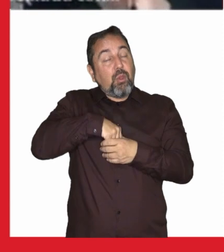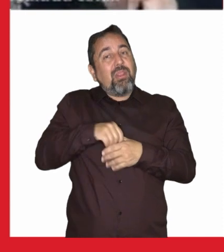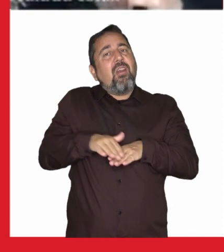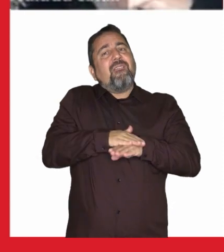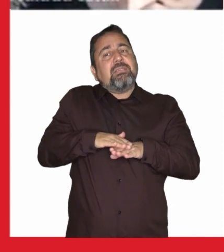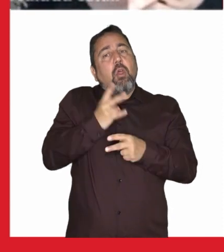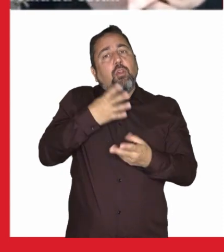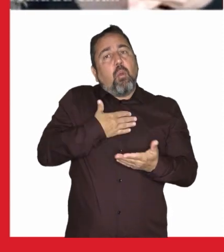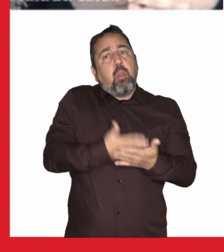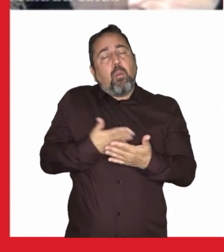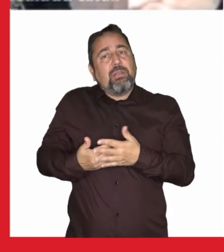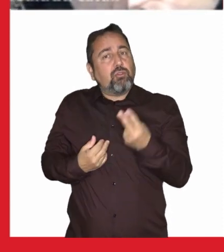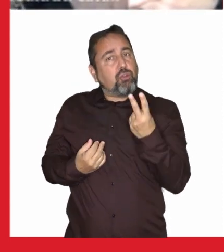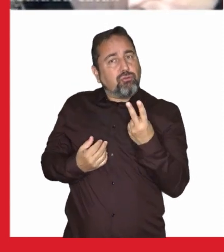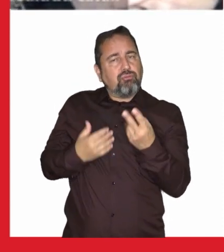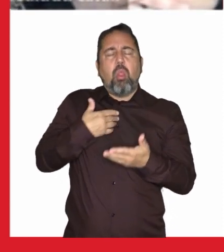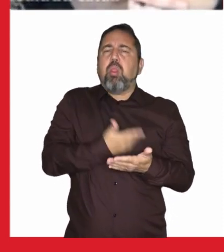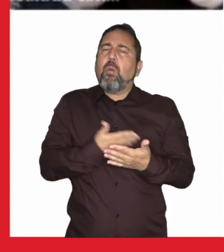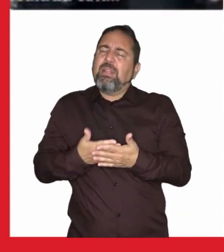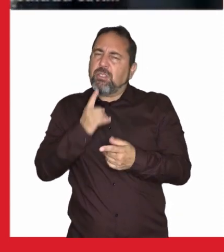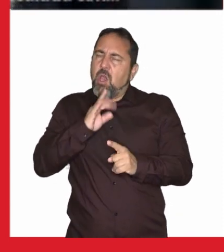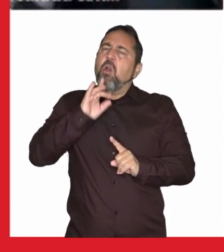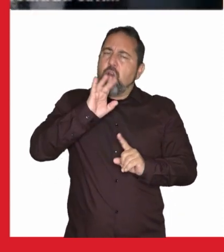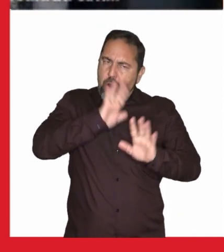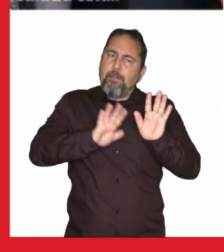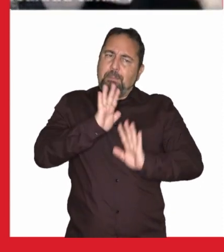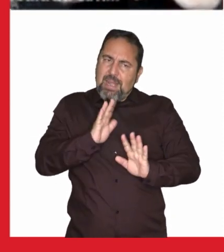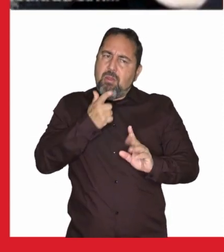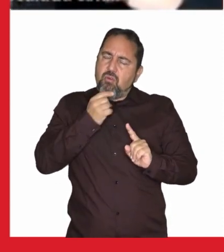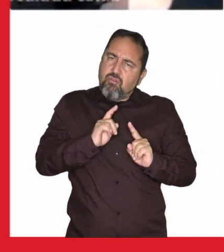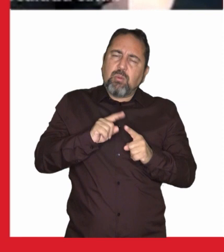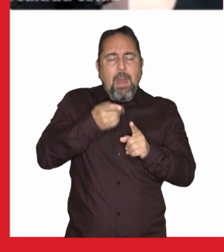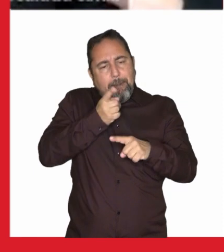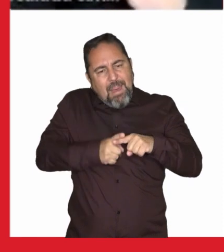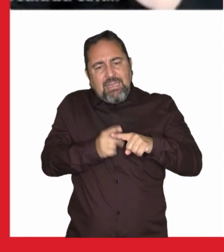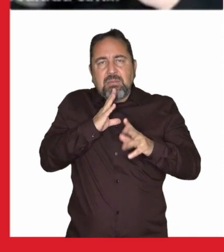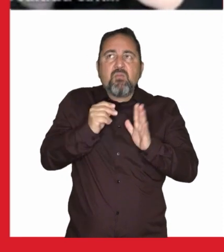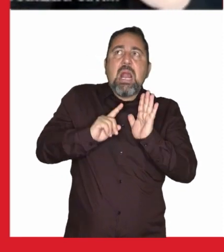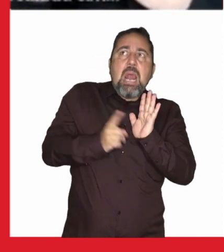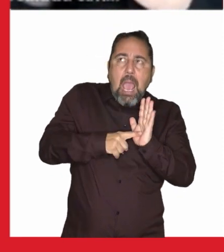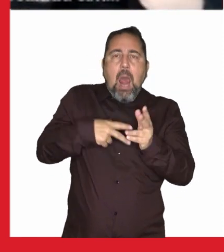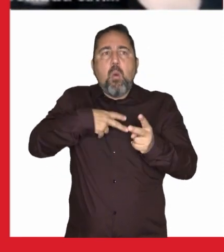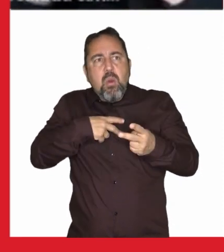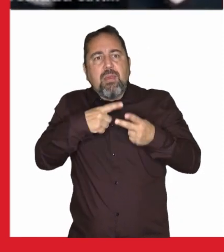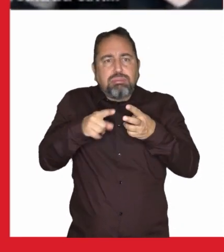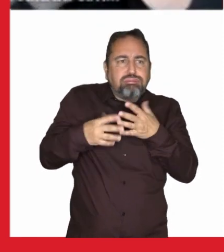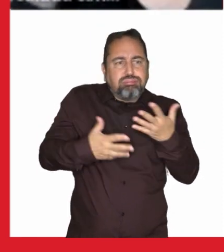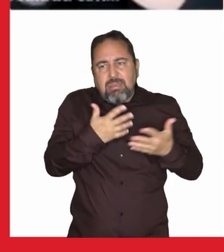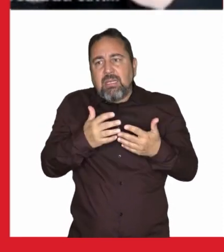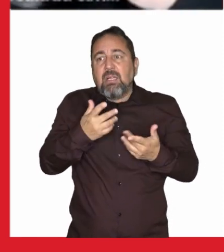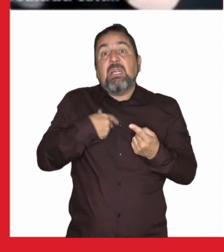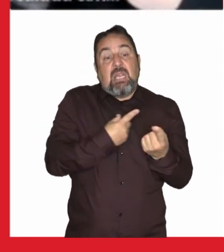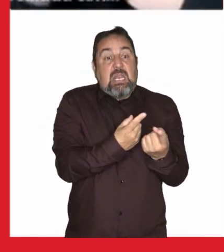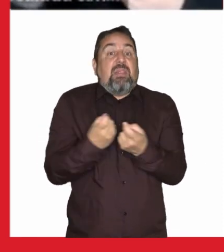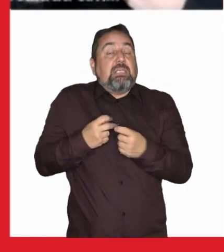¿Qué contenido básico tienen estos dos documentos? Que son documentos bastante complejos, que tienen una parte que es muy legal, muy jurídica, y